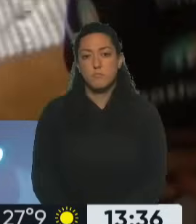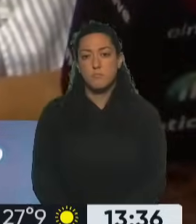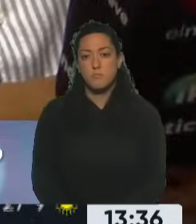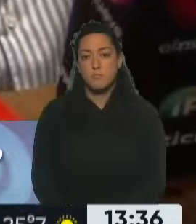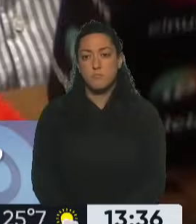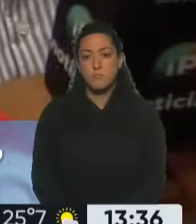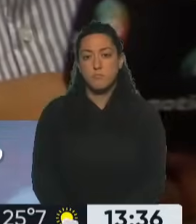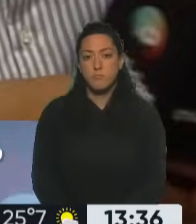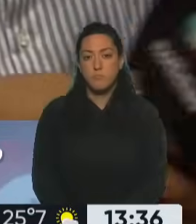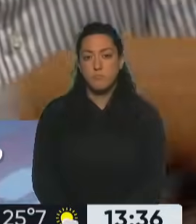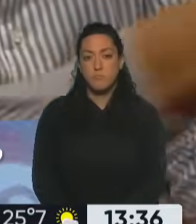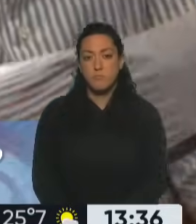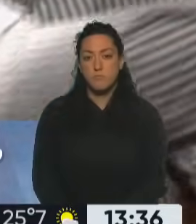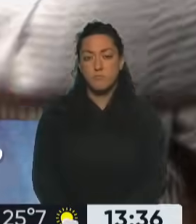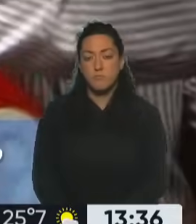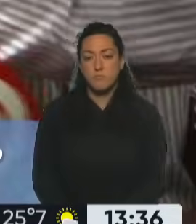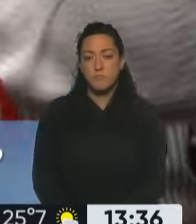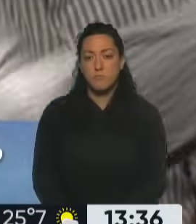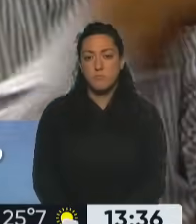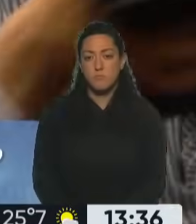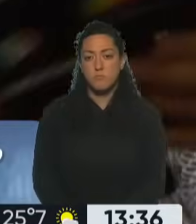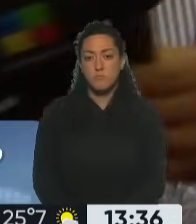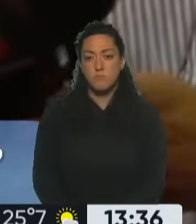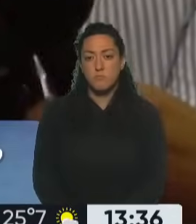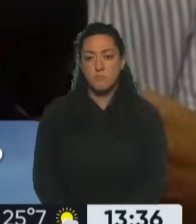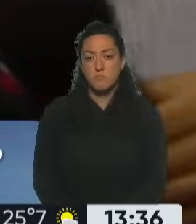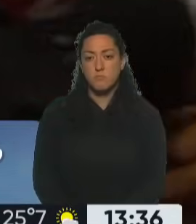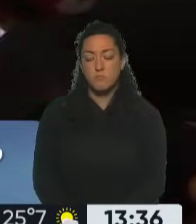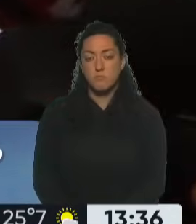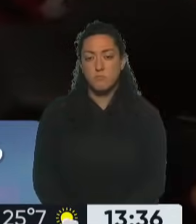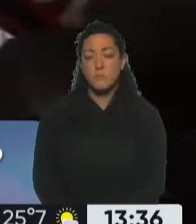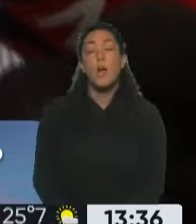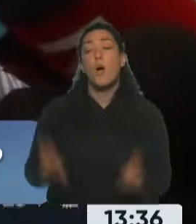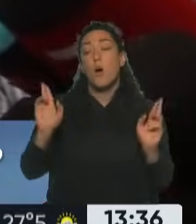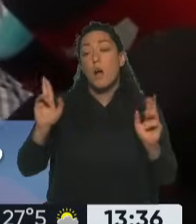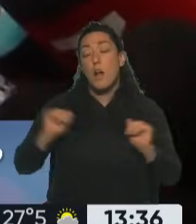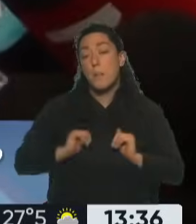estás seguro que hoy Argentina tiene un presidente nuevo? Bueno, esperemos que,